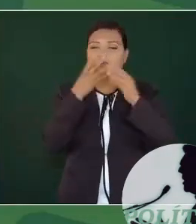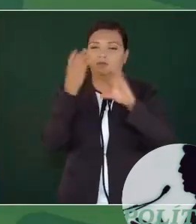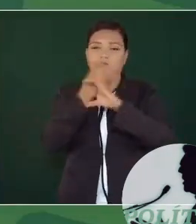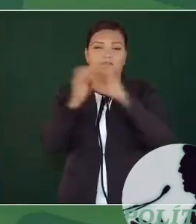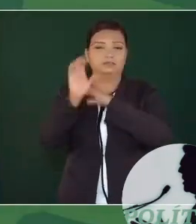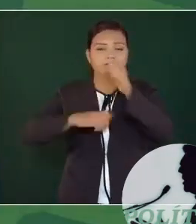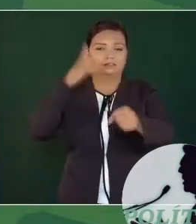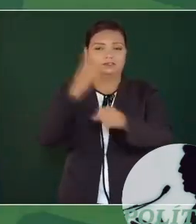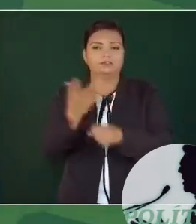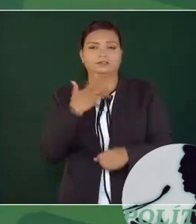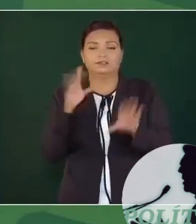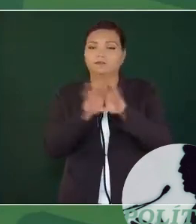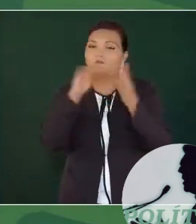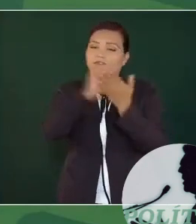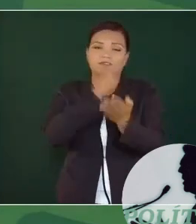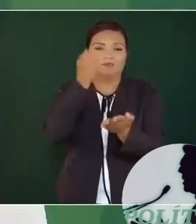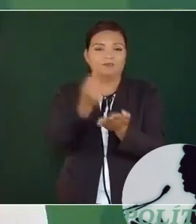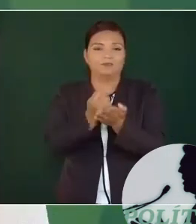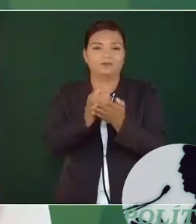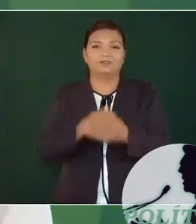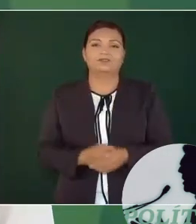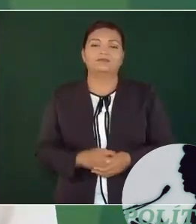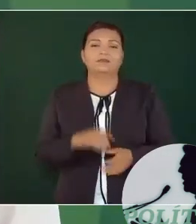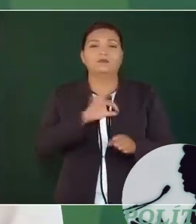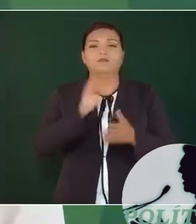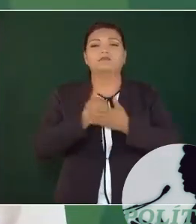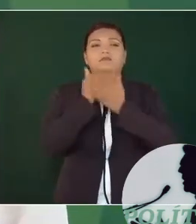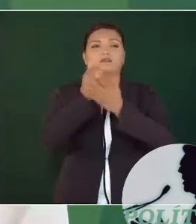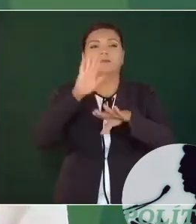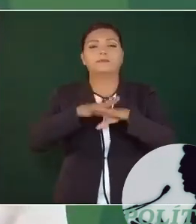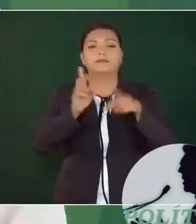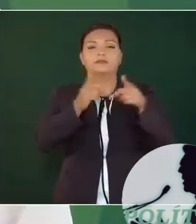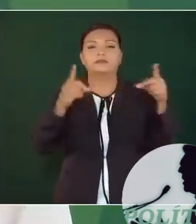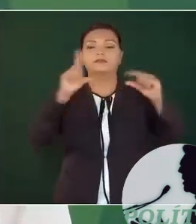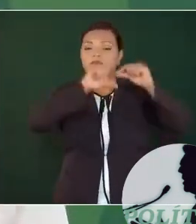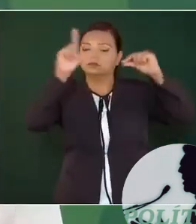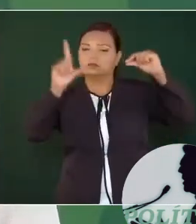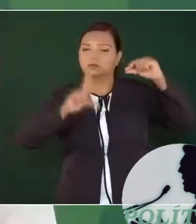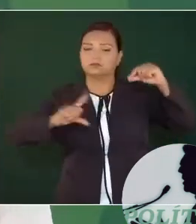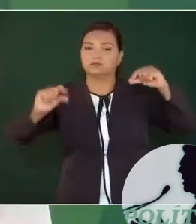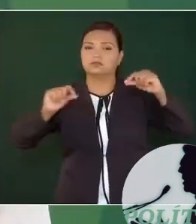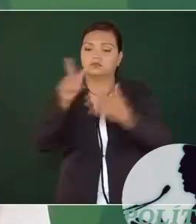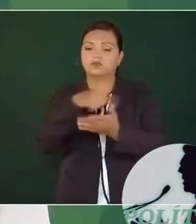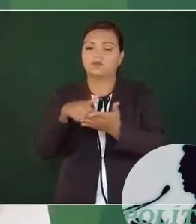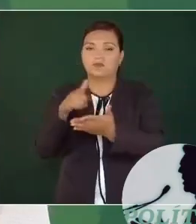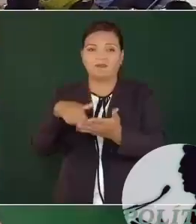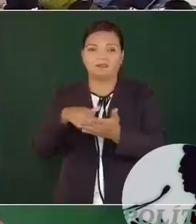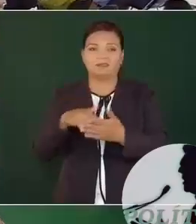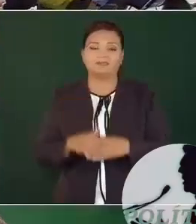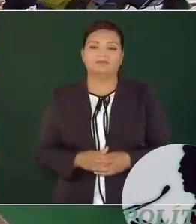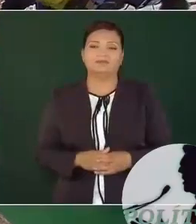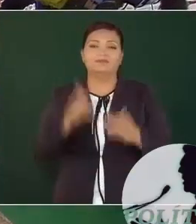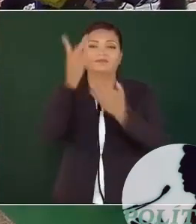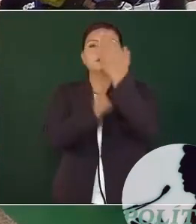de oportunidades como es Tamaulipas, que contribuyen al desarrollo nacional y regional. De